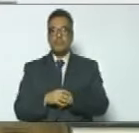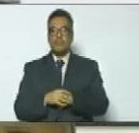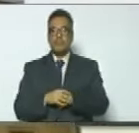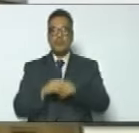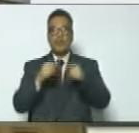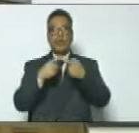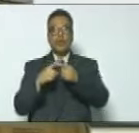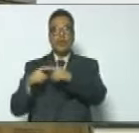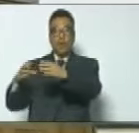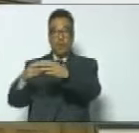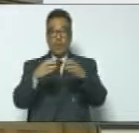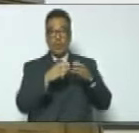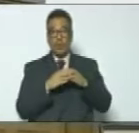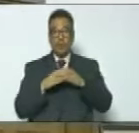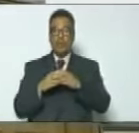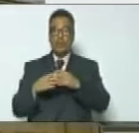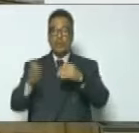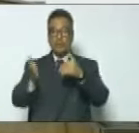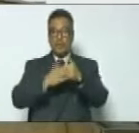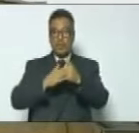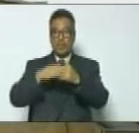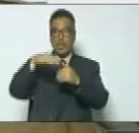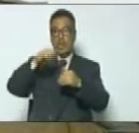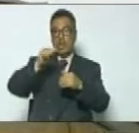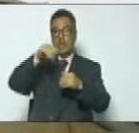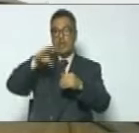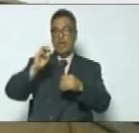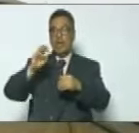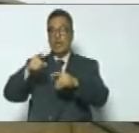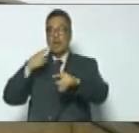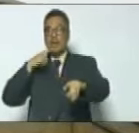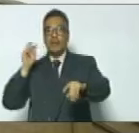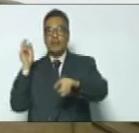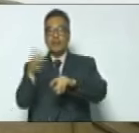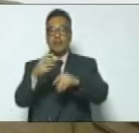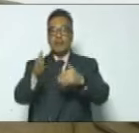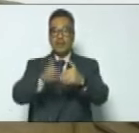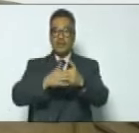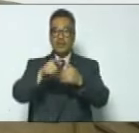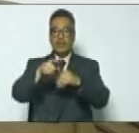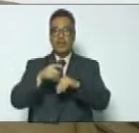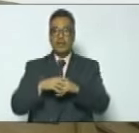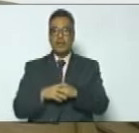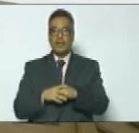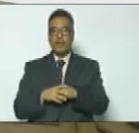de todo este grupo, del cerrador Hernando Hernández, ¿cómo es que le dicen el?